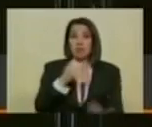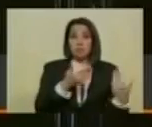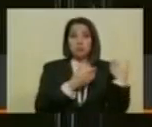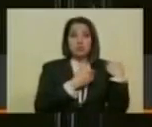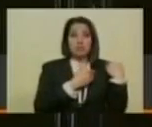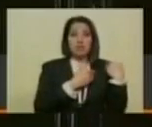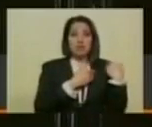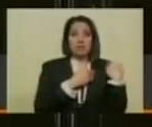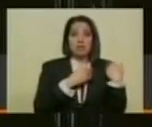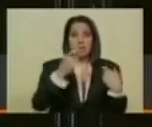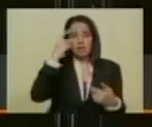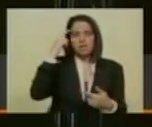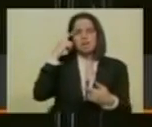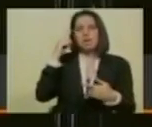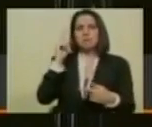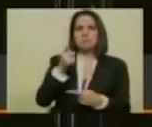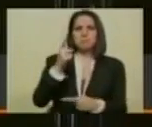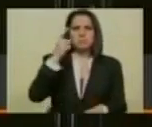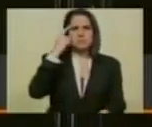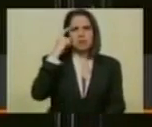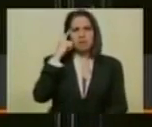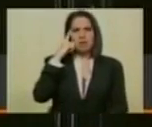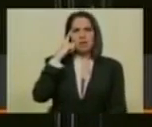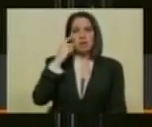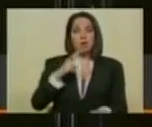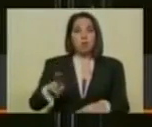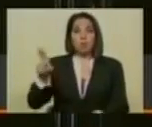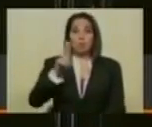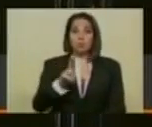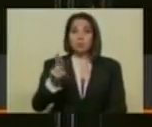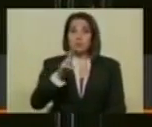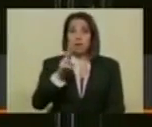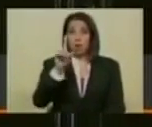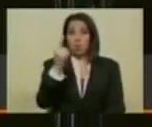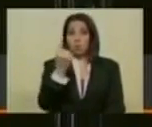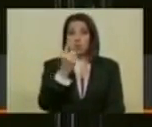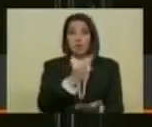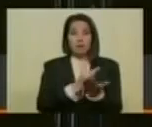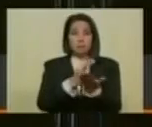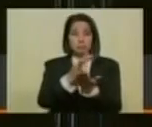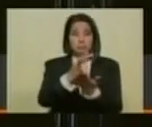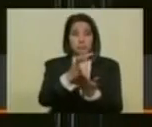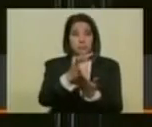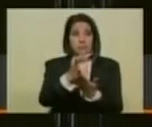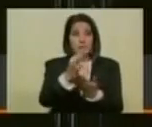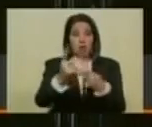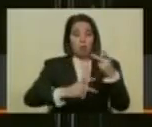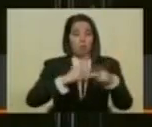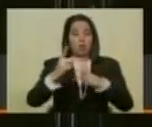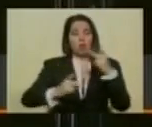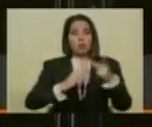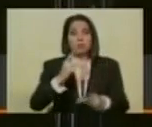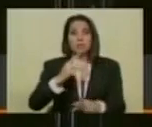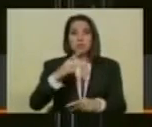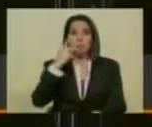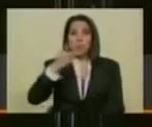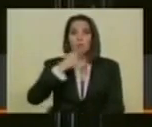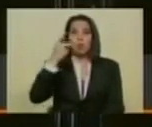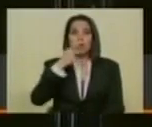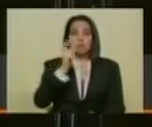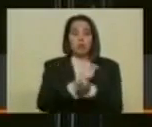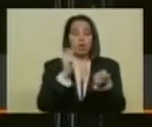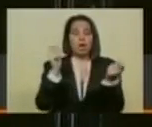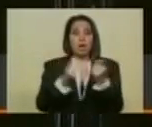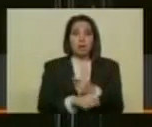va a saber utilizar, y es el único camino para ir a un gran proceso político de regeneración,